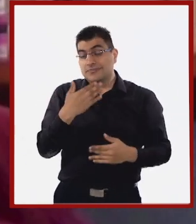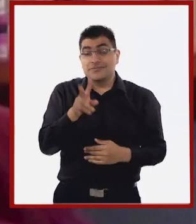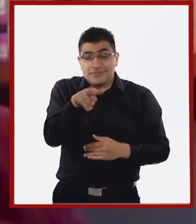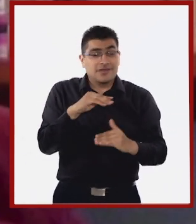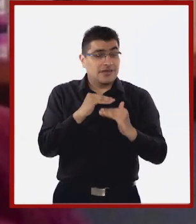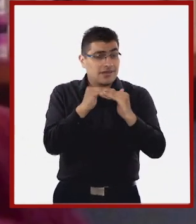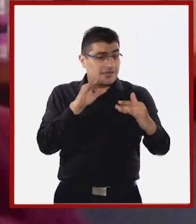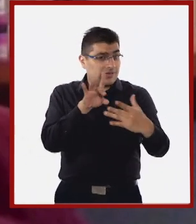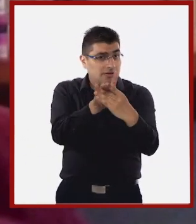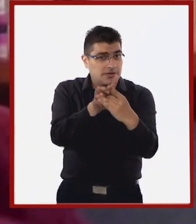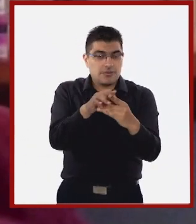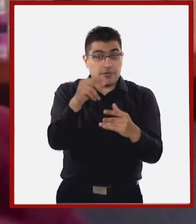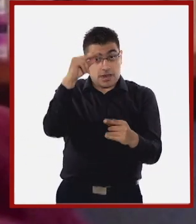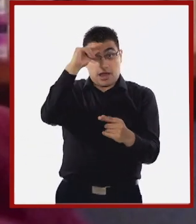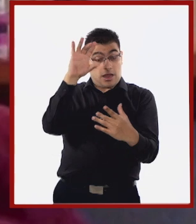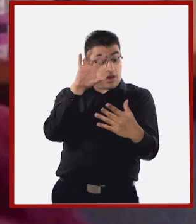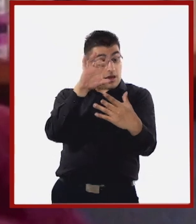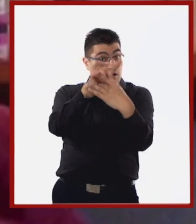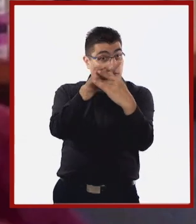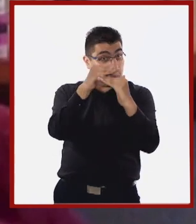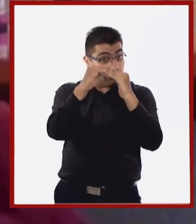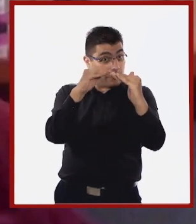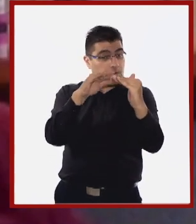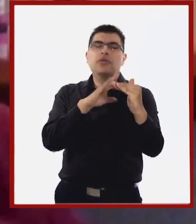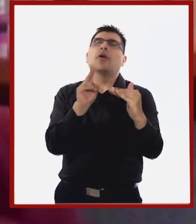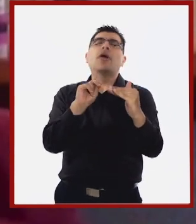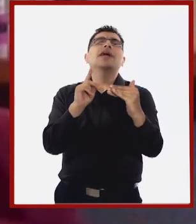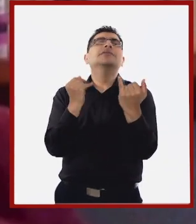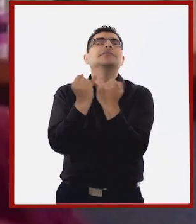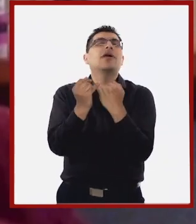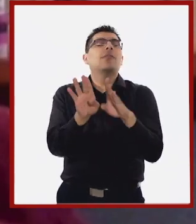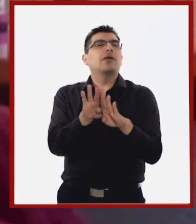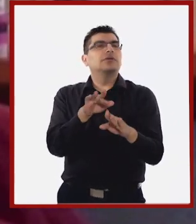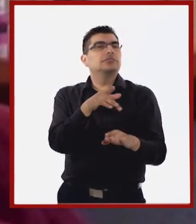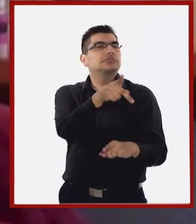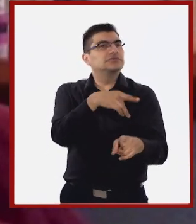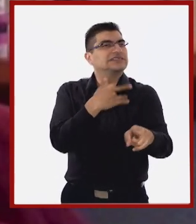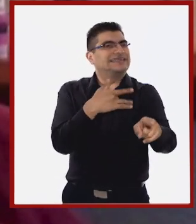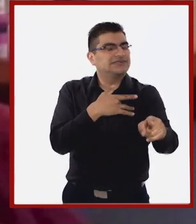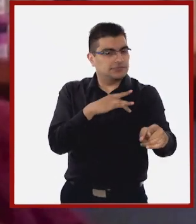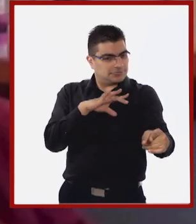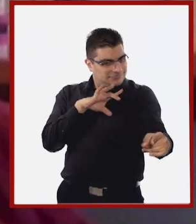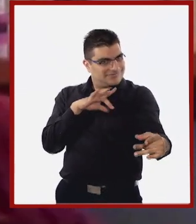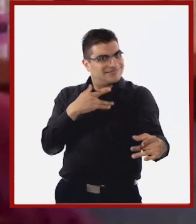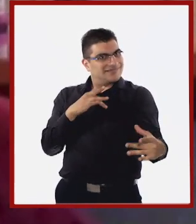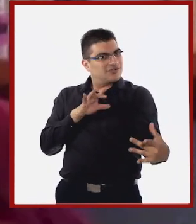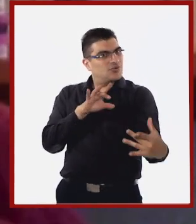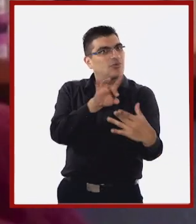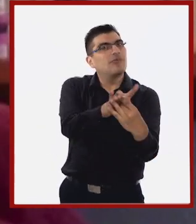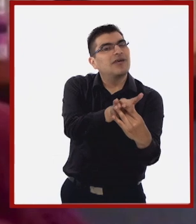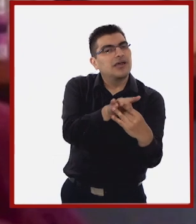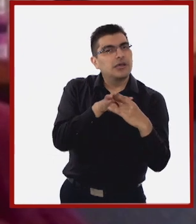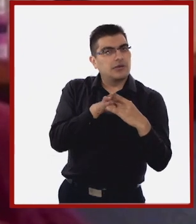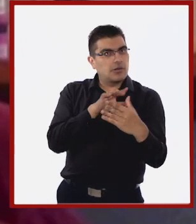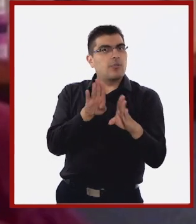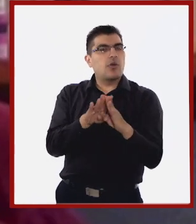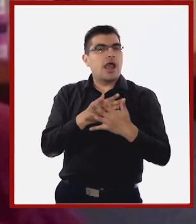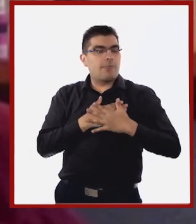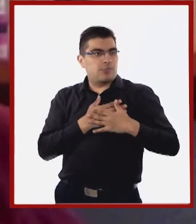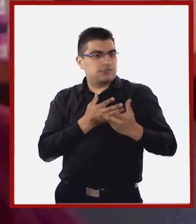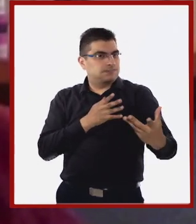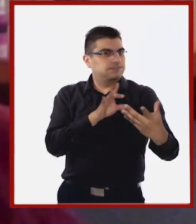solo intelectual, sino también sensible diría yo que hasta amorosa, ¿no?